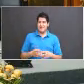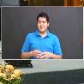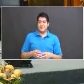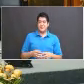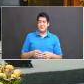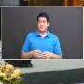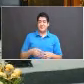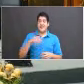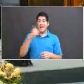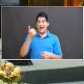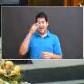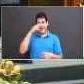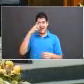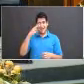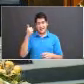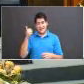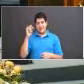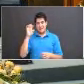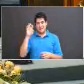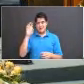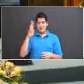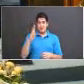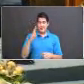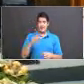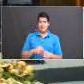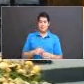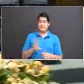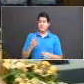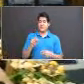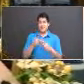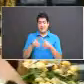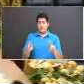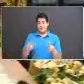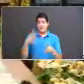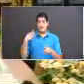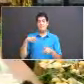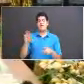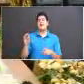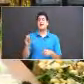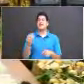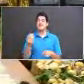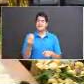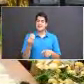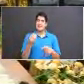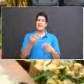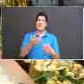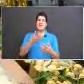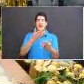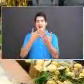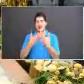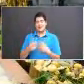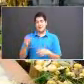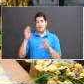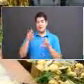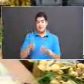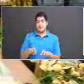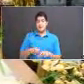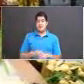¿Sí se hace la distinción o no? ¿Para qué voy a querer atraer gente